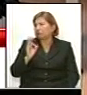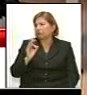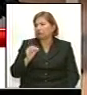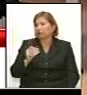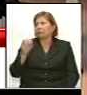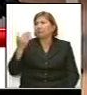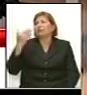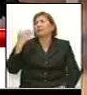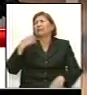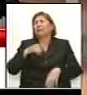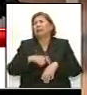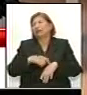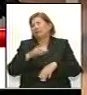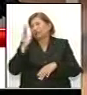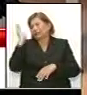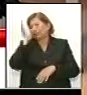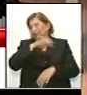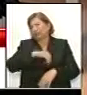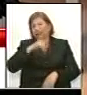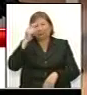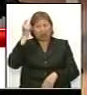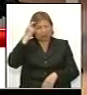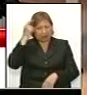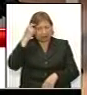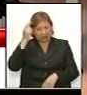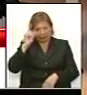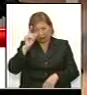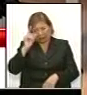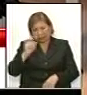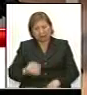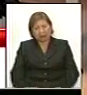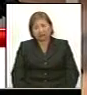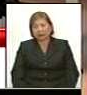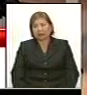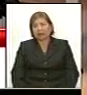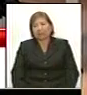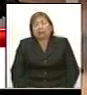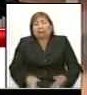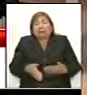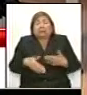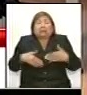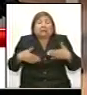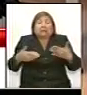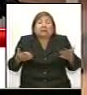esa época ni se nos ocurría, digamos, lo que podía...